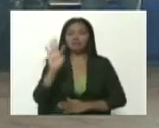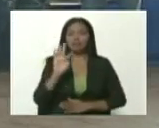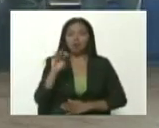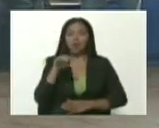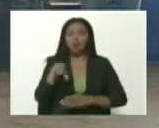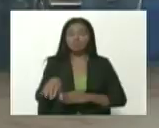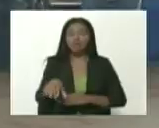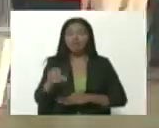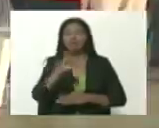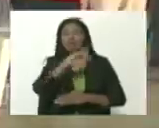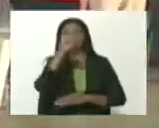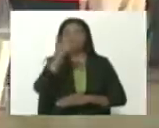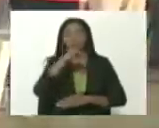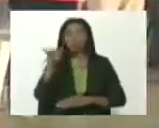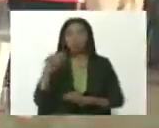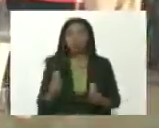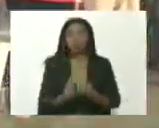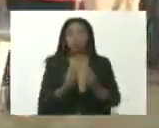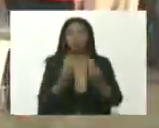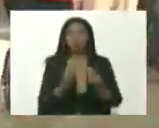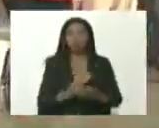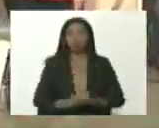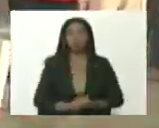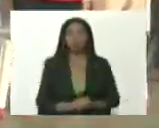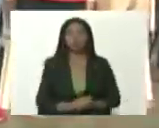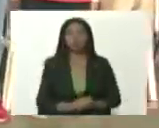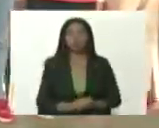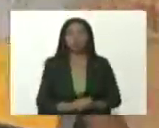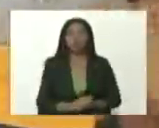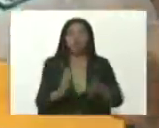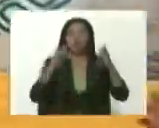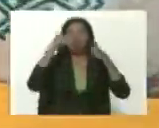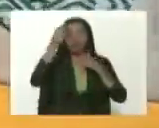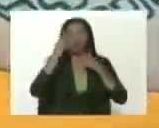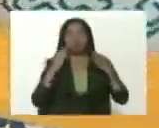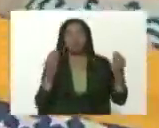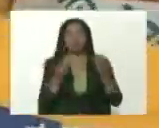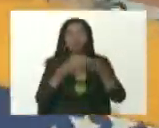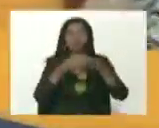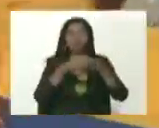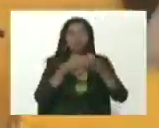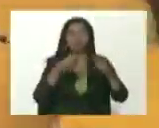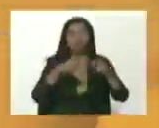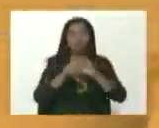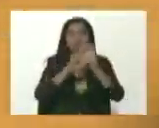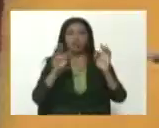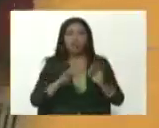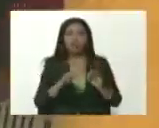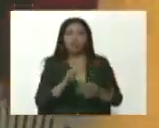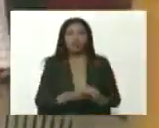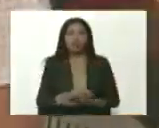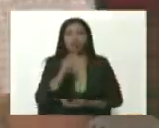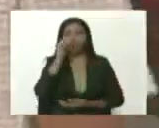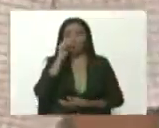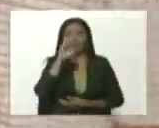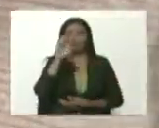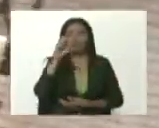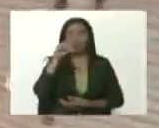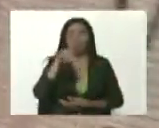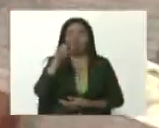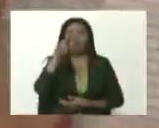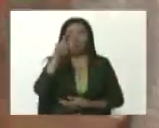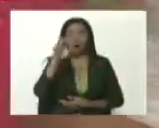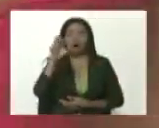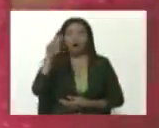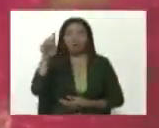estado Zulia, en compañía de la UVC, Eduardo Matías Lozada. Nos acompaña